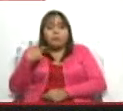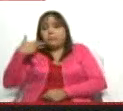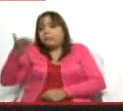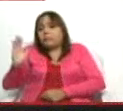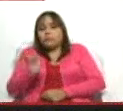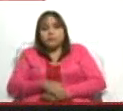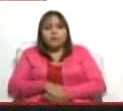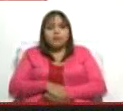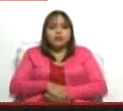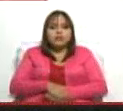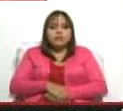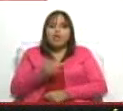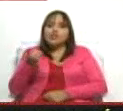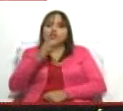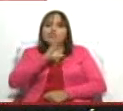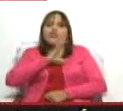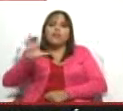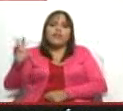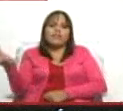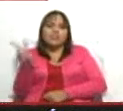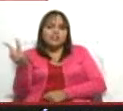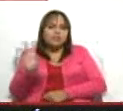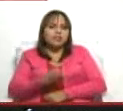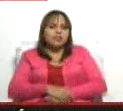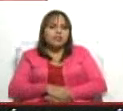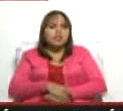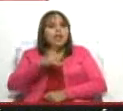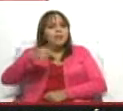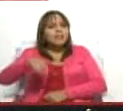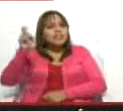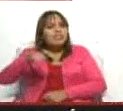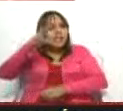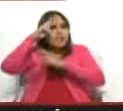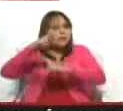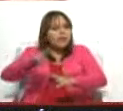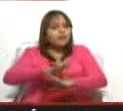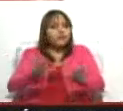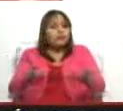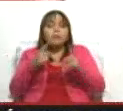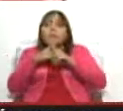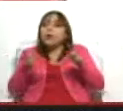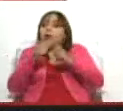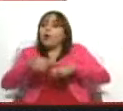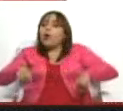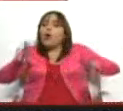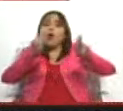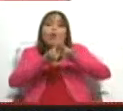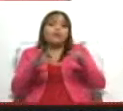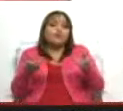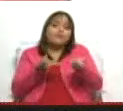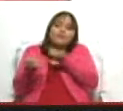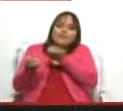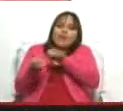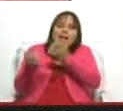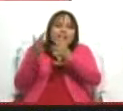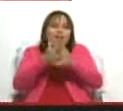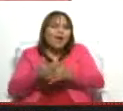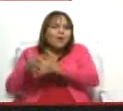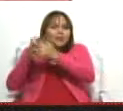solo reclama su soberanía y su respeto. Pero bueno, la ONU la controla Estados Unidos.